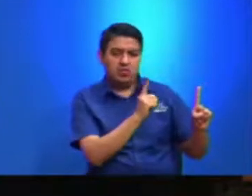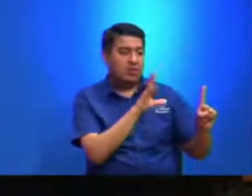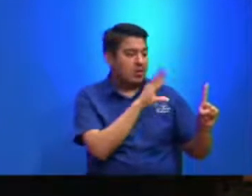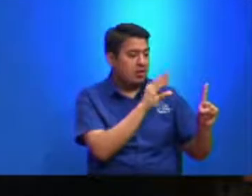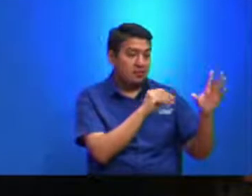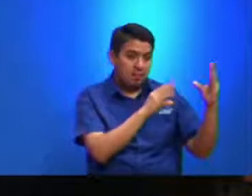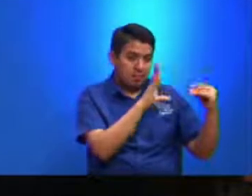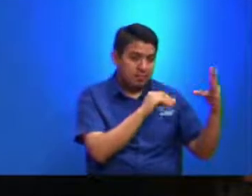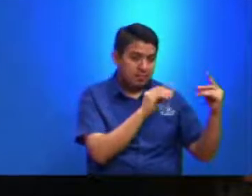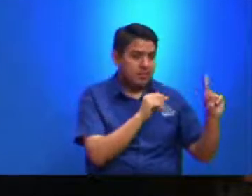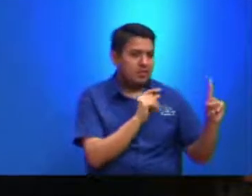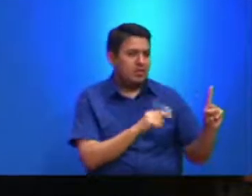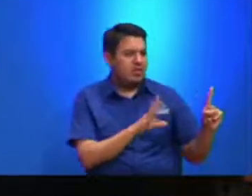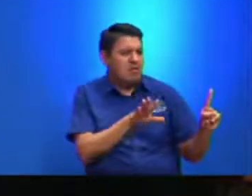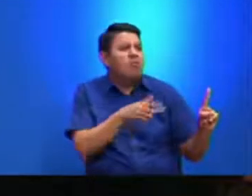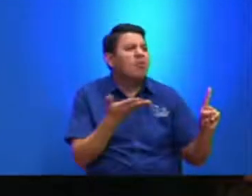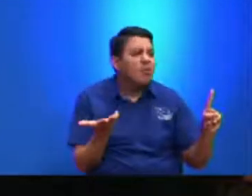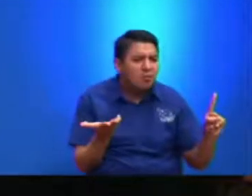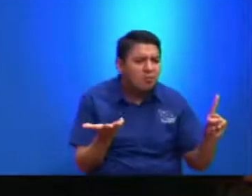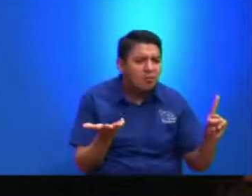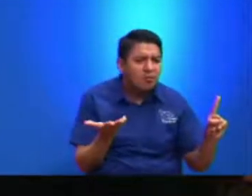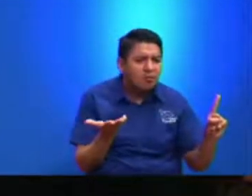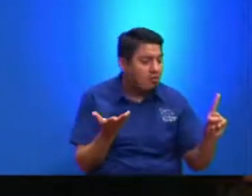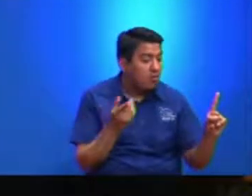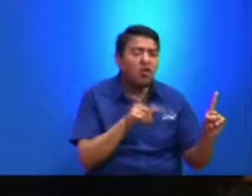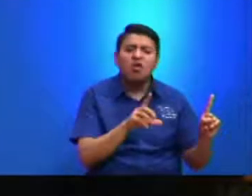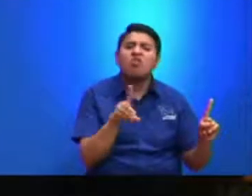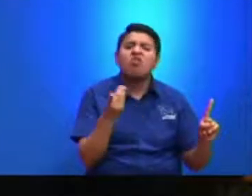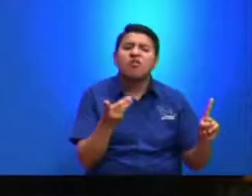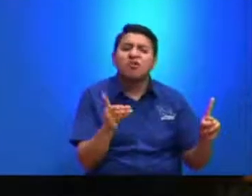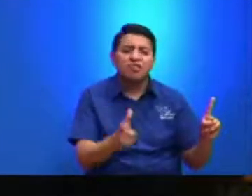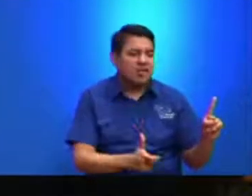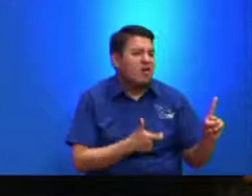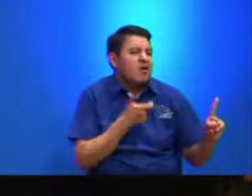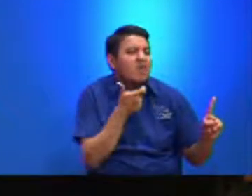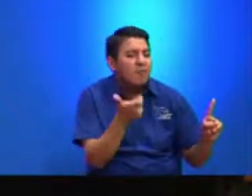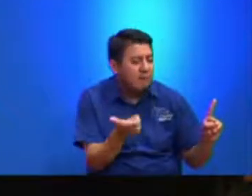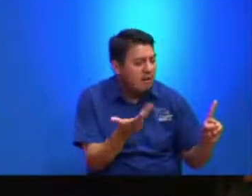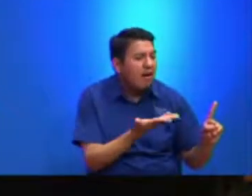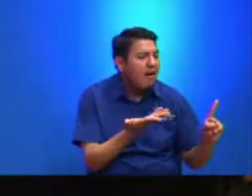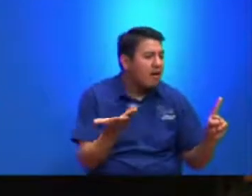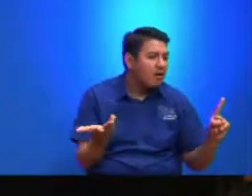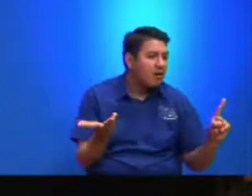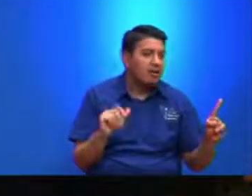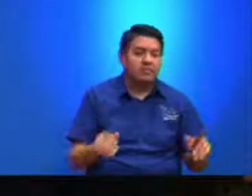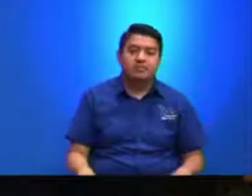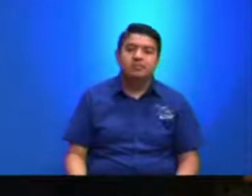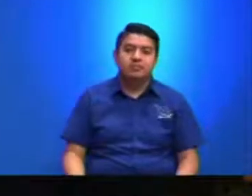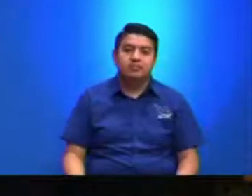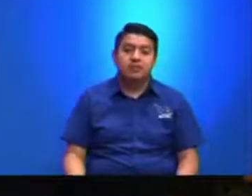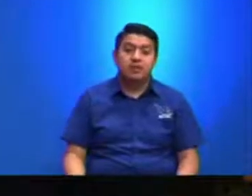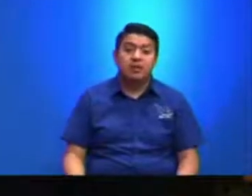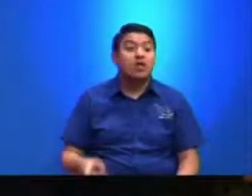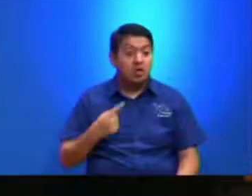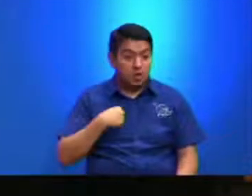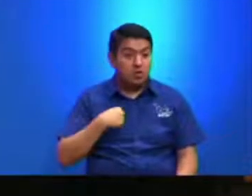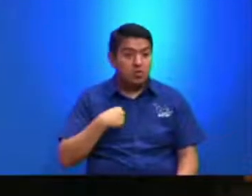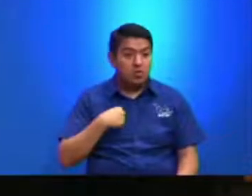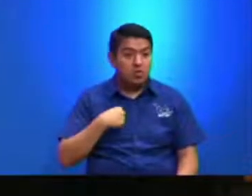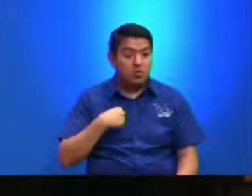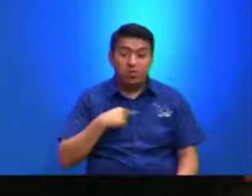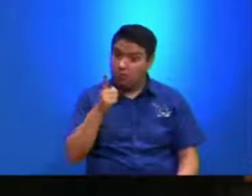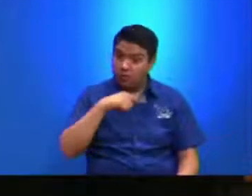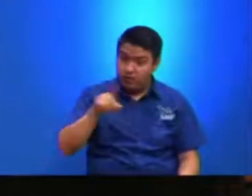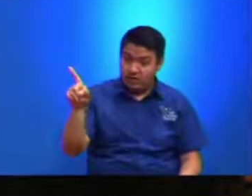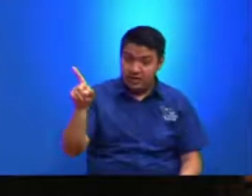cómo te enteraste vos que no hice en Guate? Yo que vivo aquí no sabía ese desastre. Porque me lo conectaron. Y me dijeron que él le